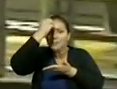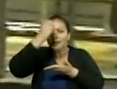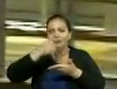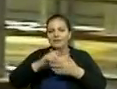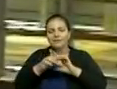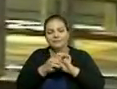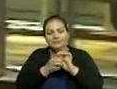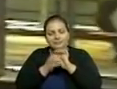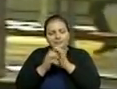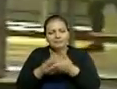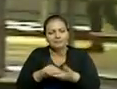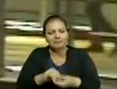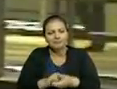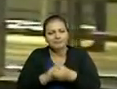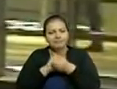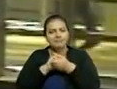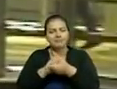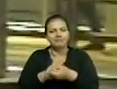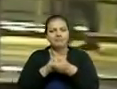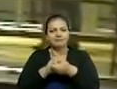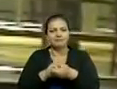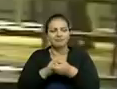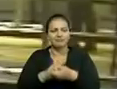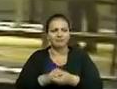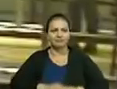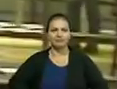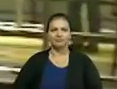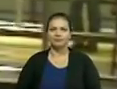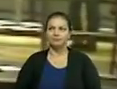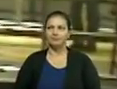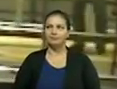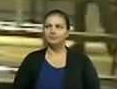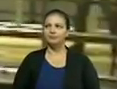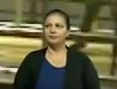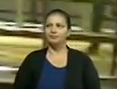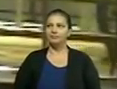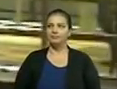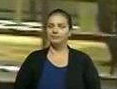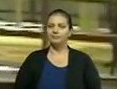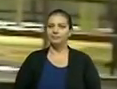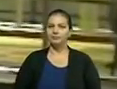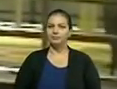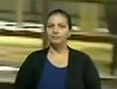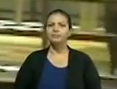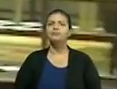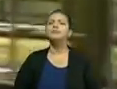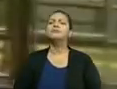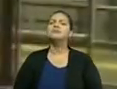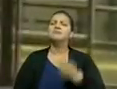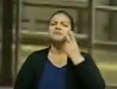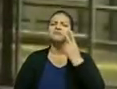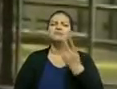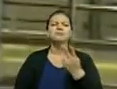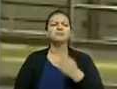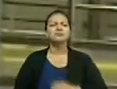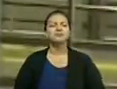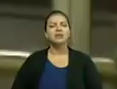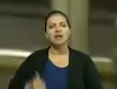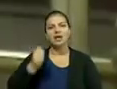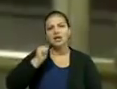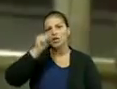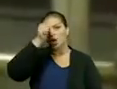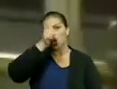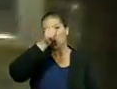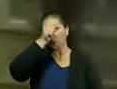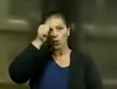entonces. Te escucho. A ver, poquito, aquí lo que dice poquito. Que el día domingo pateando vídeos, ¿no? Pero mediante ¿sabe qué, de mi querido productor?